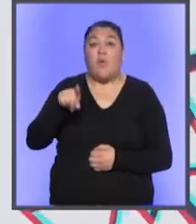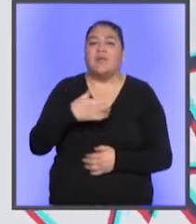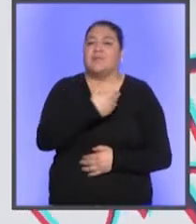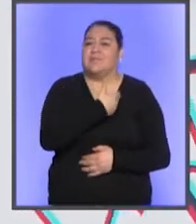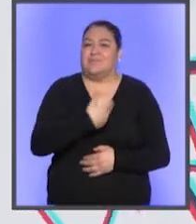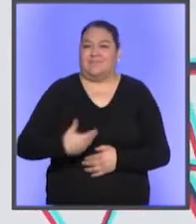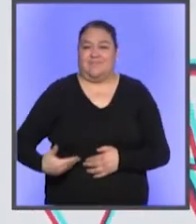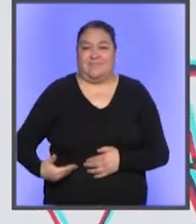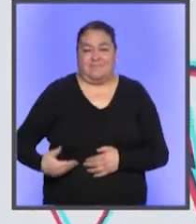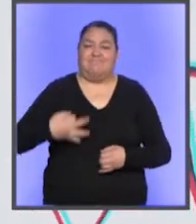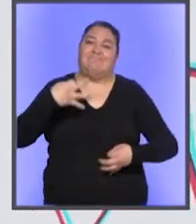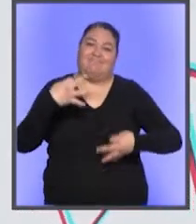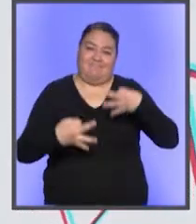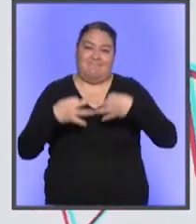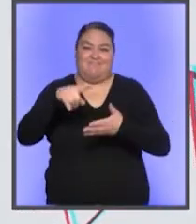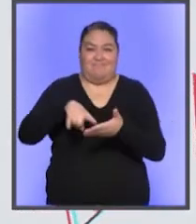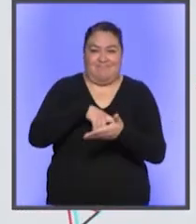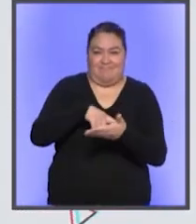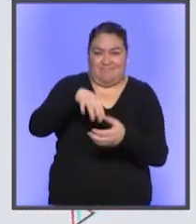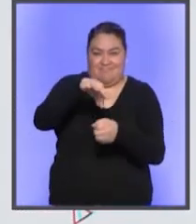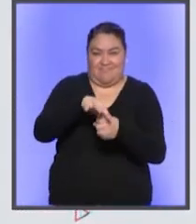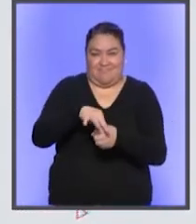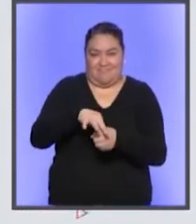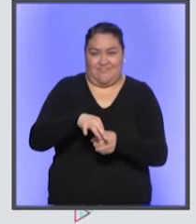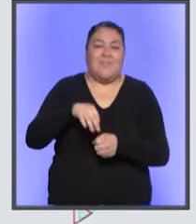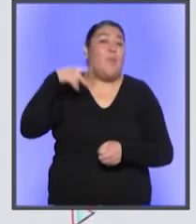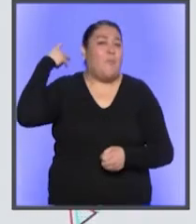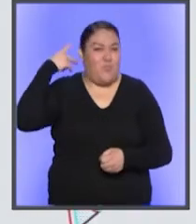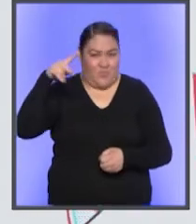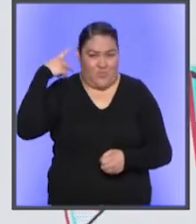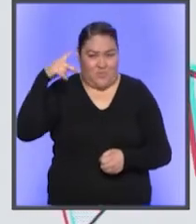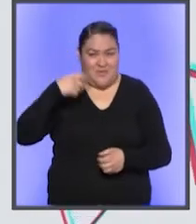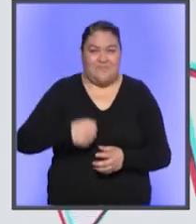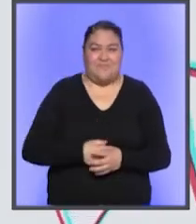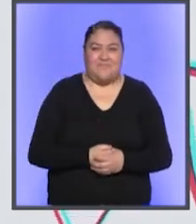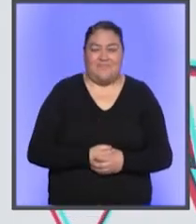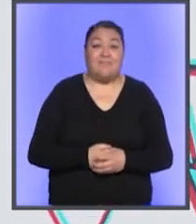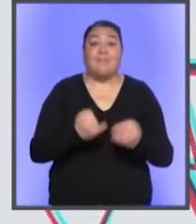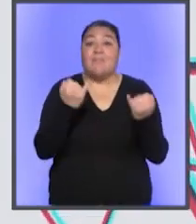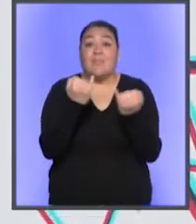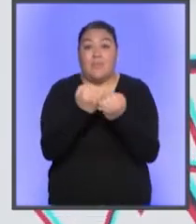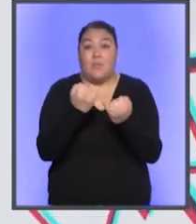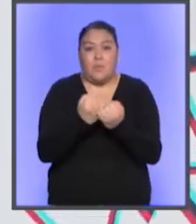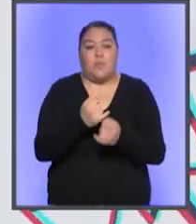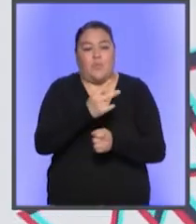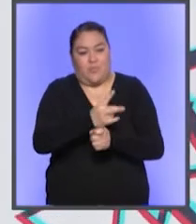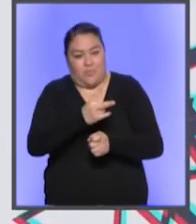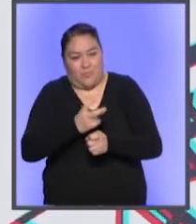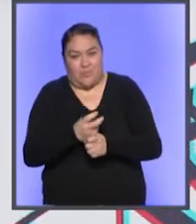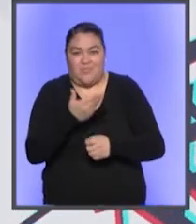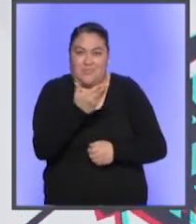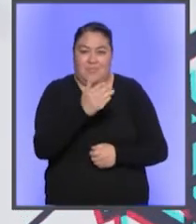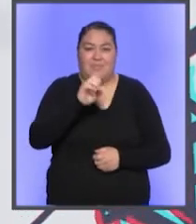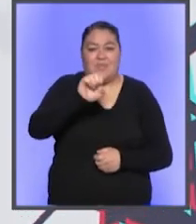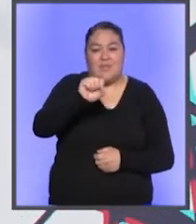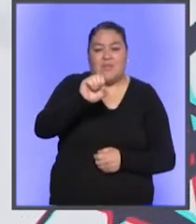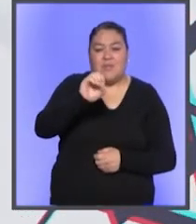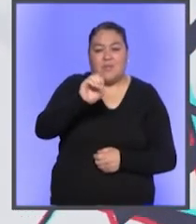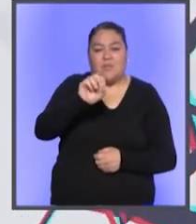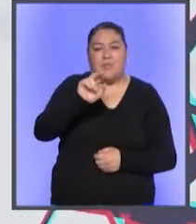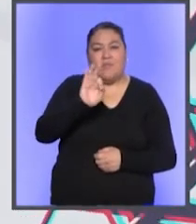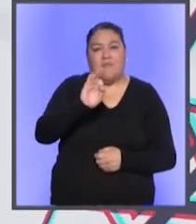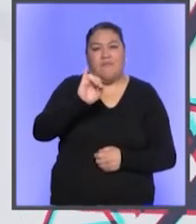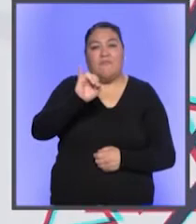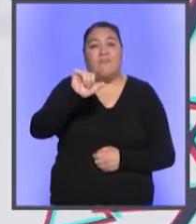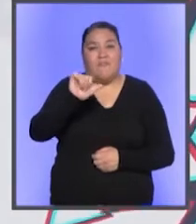es presidenta del tribunal electoral de Puebla Así mismo nos acompaña la magistrada Sofía